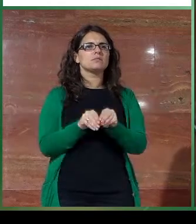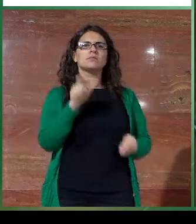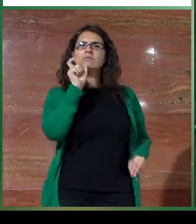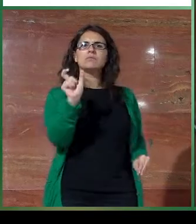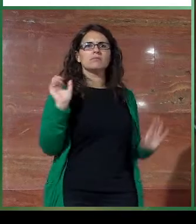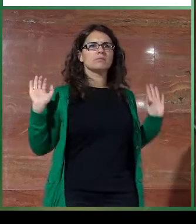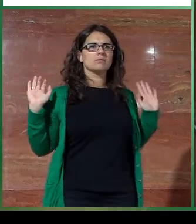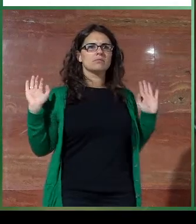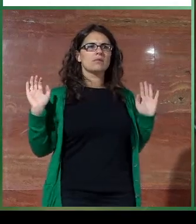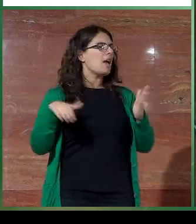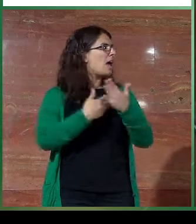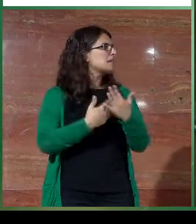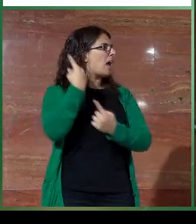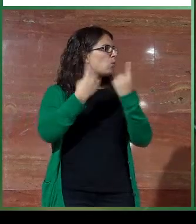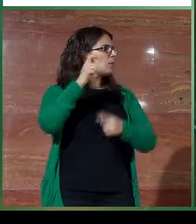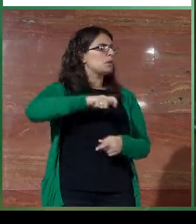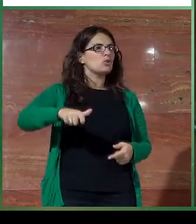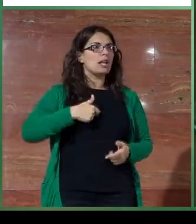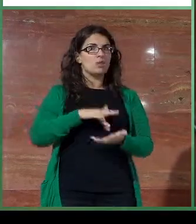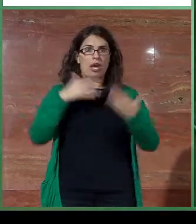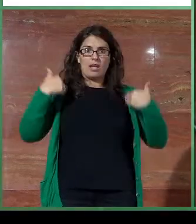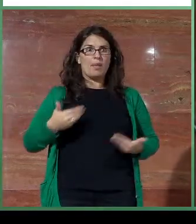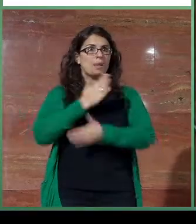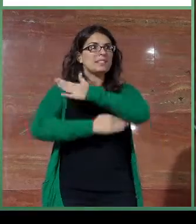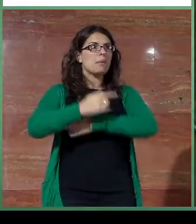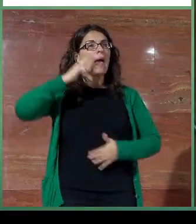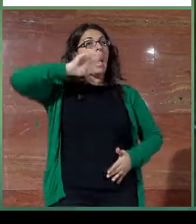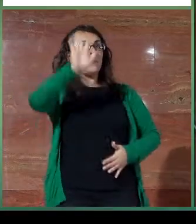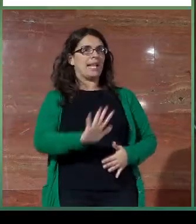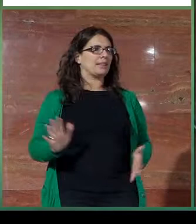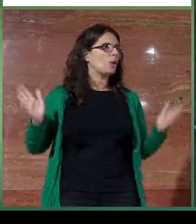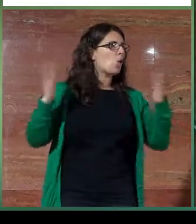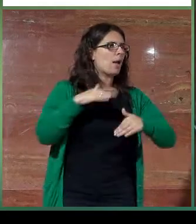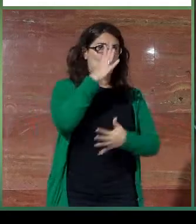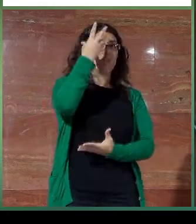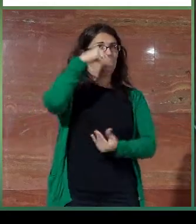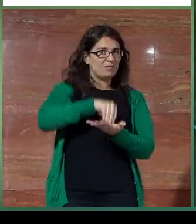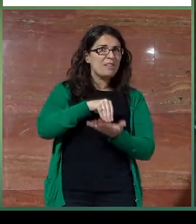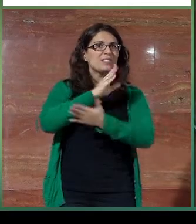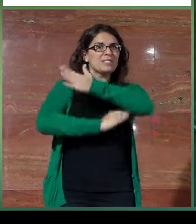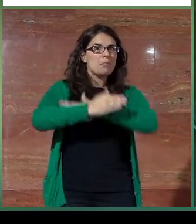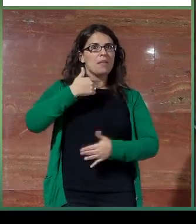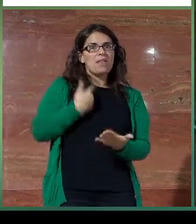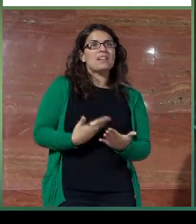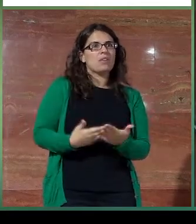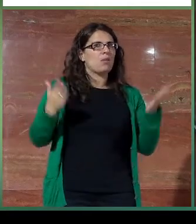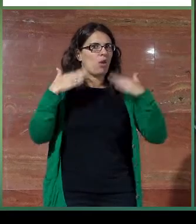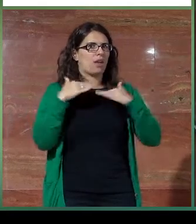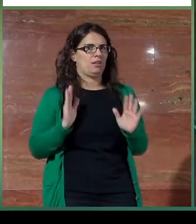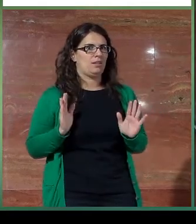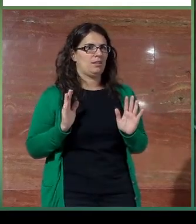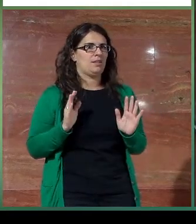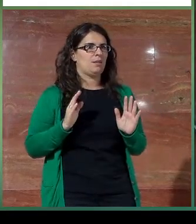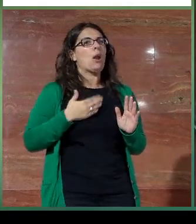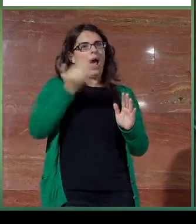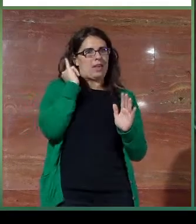Incluso aquellas que no tenemos discapacidad aparente. Que no hay muchas discapacidades que no tienen certificado, ¿verdad?